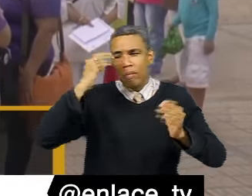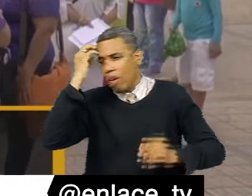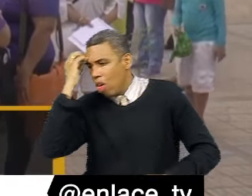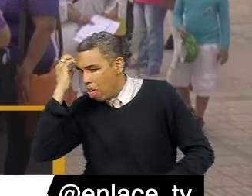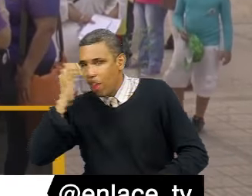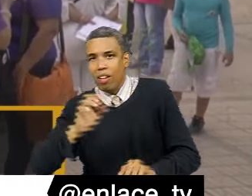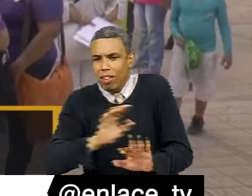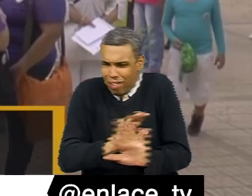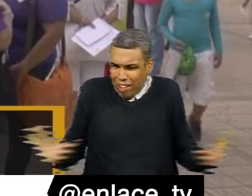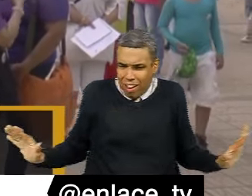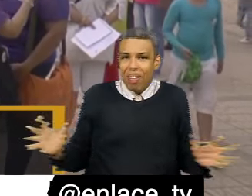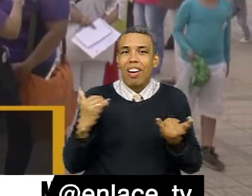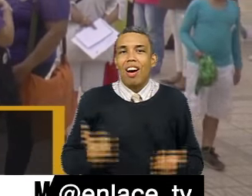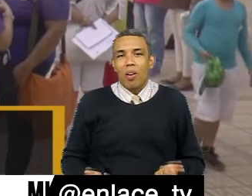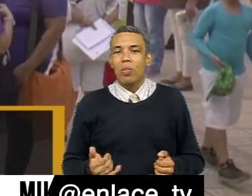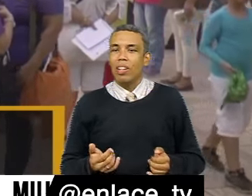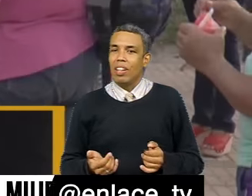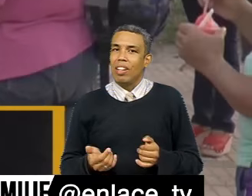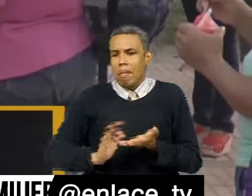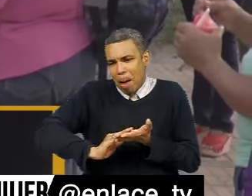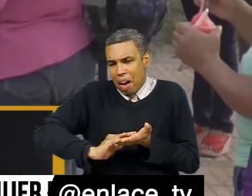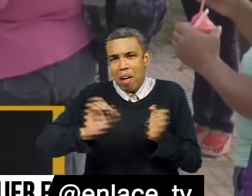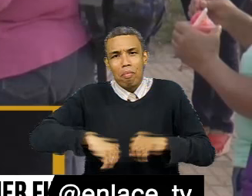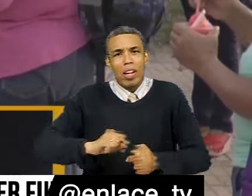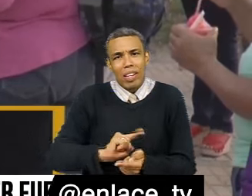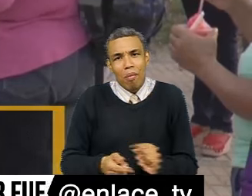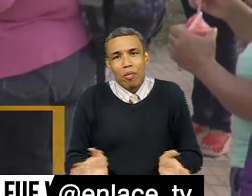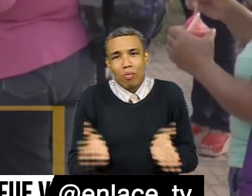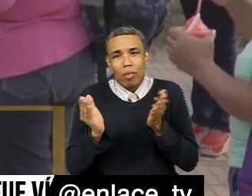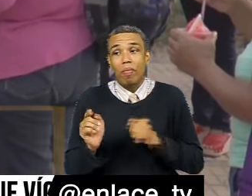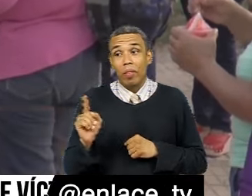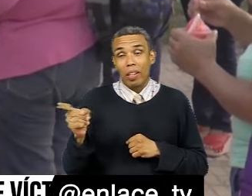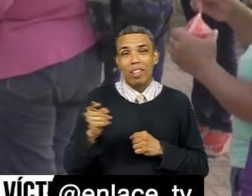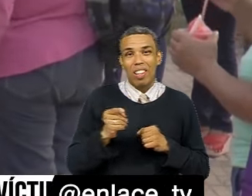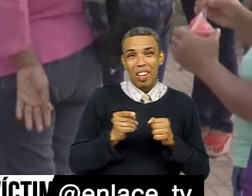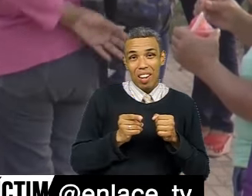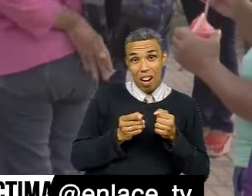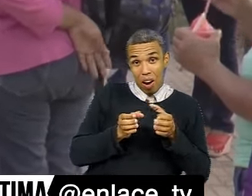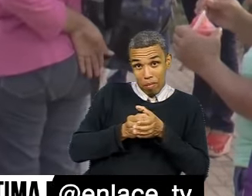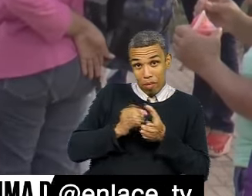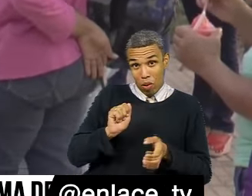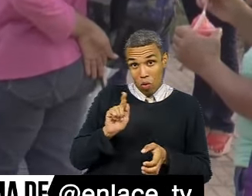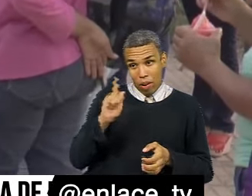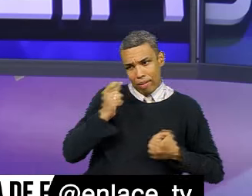concentrarnos únicamente en el conflicto armado. Él les acompaña a la OFP en otras actividades en el Magdalena Medio.